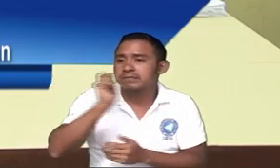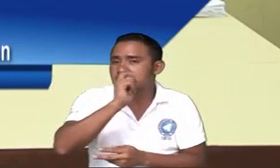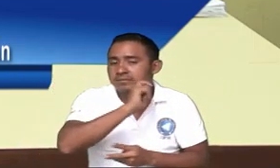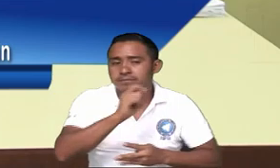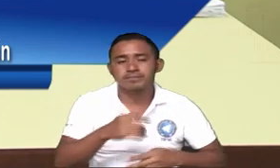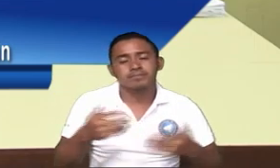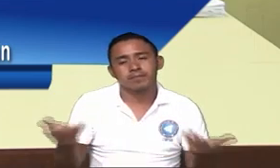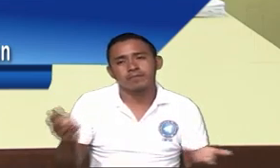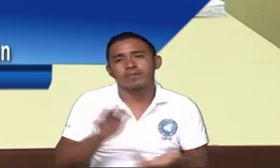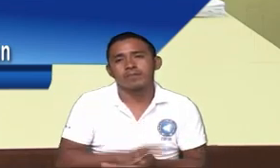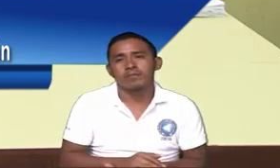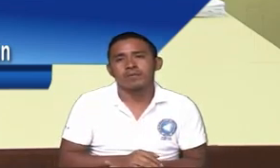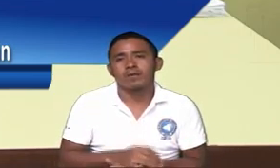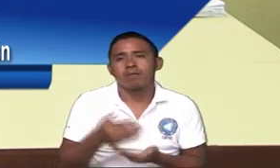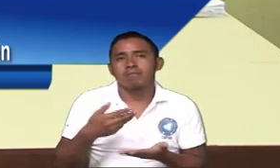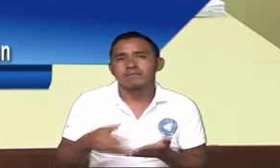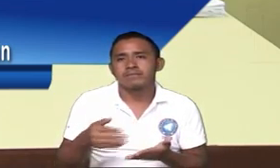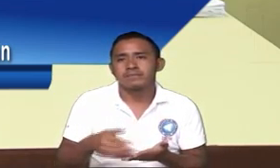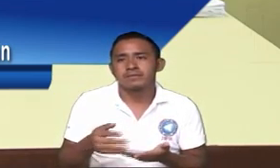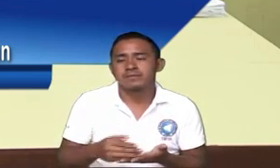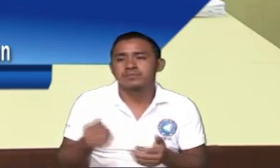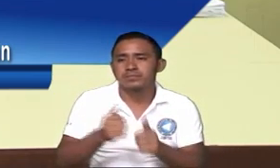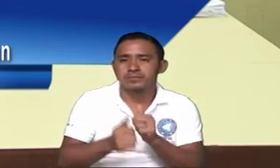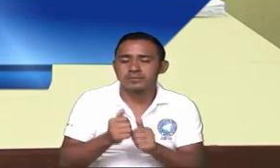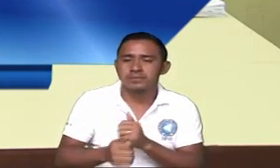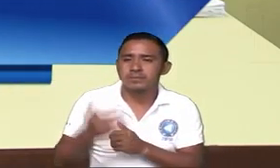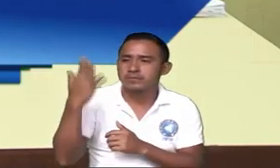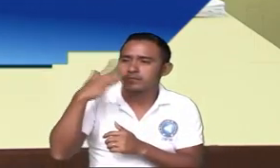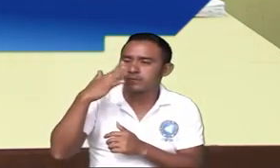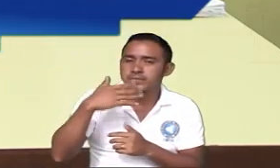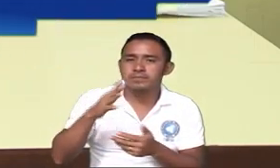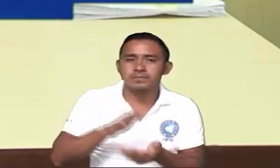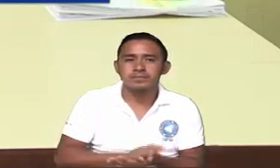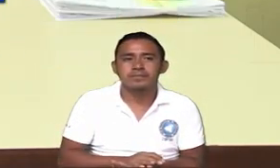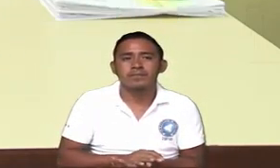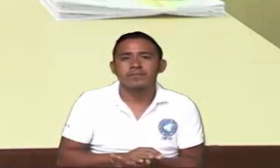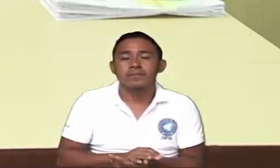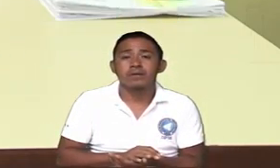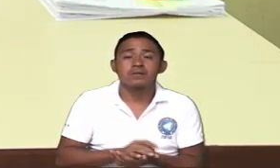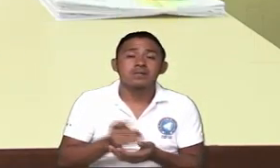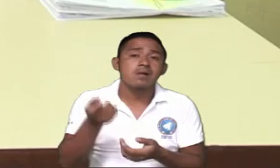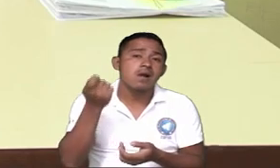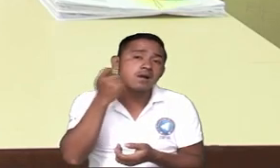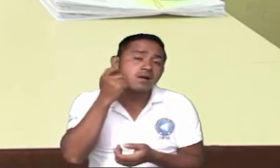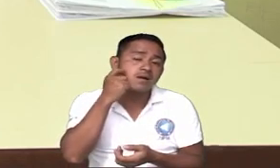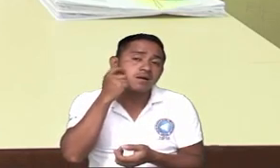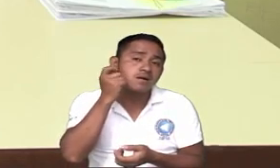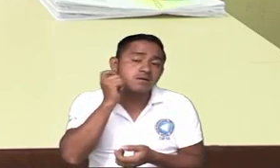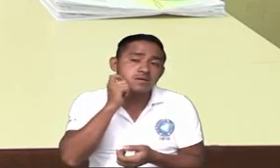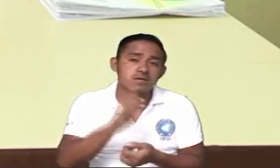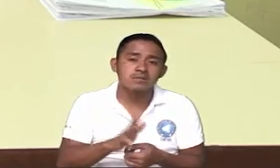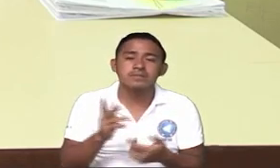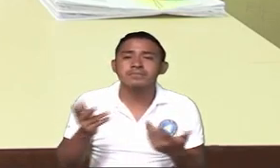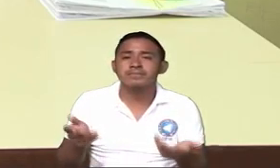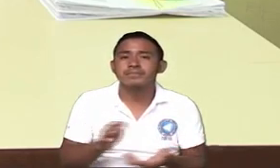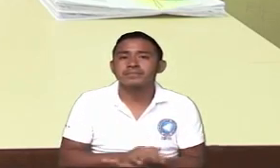lo general pues eso favorece lo que es el mal aliento. También, por ejemplo, las muelas picadas, los trabajos de las